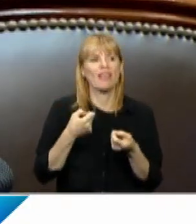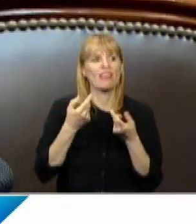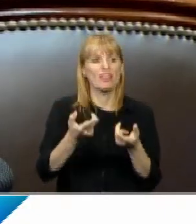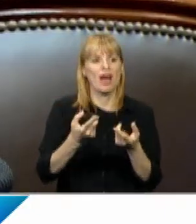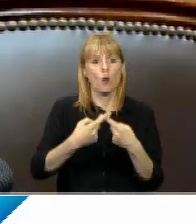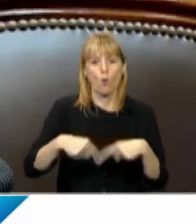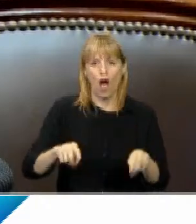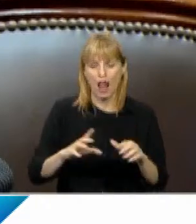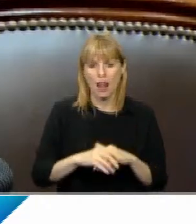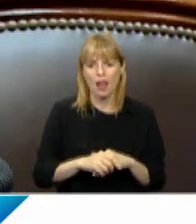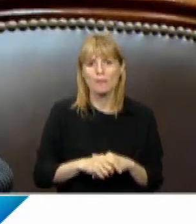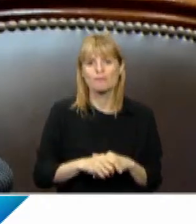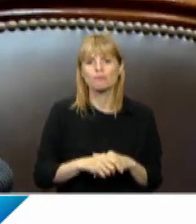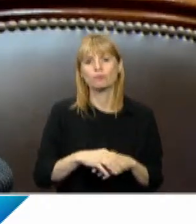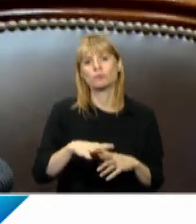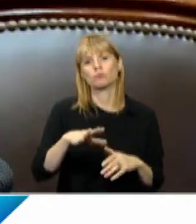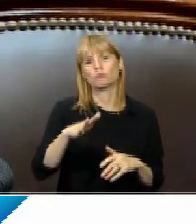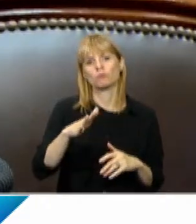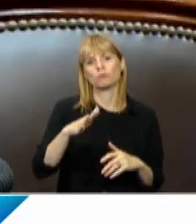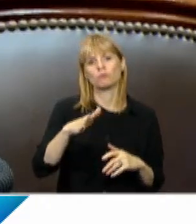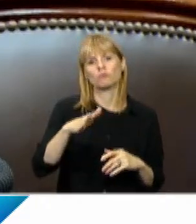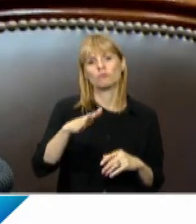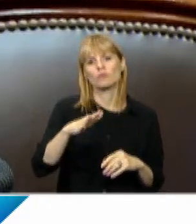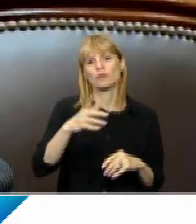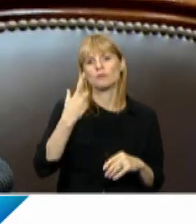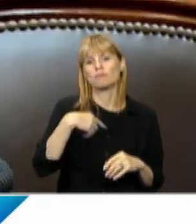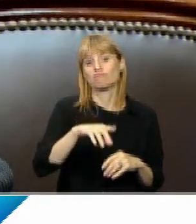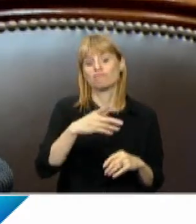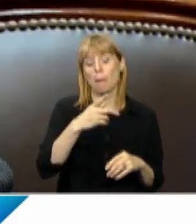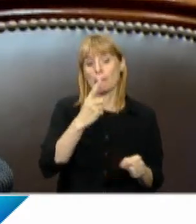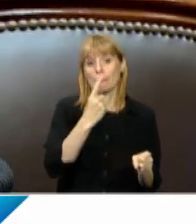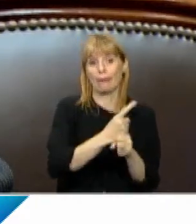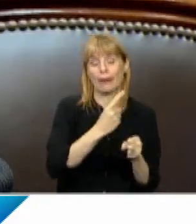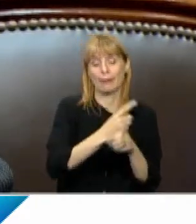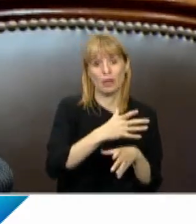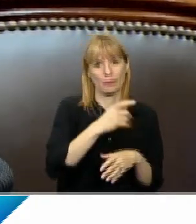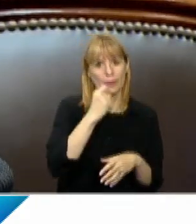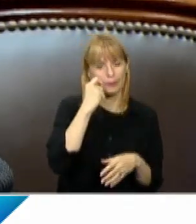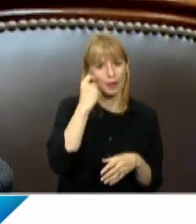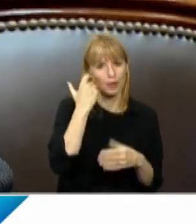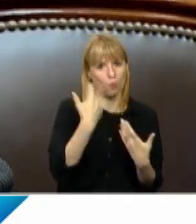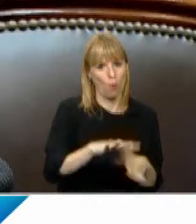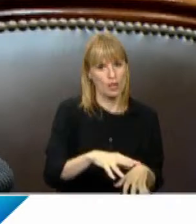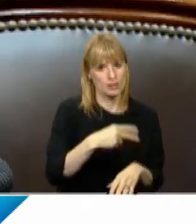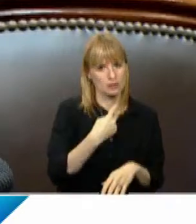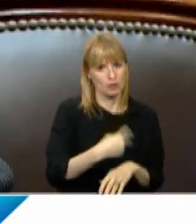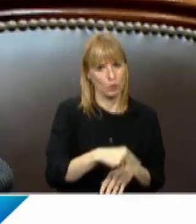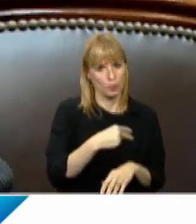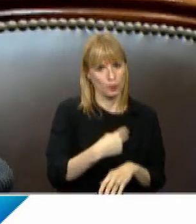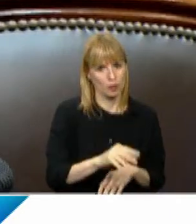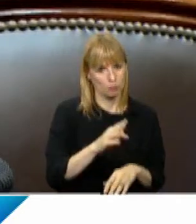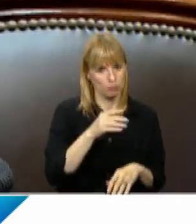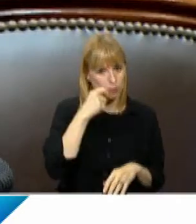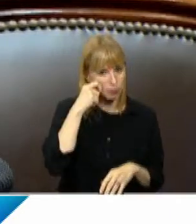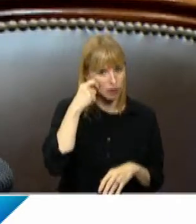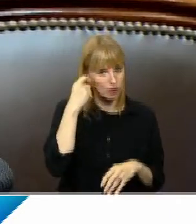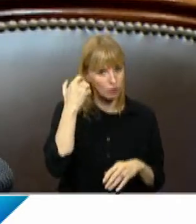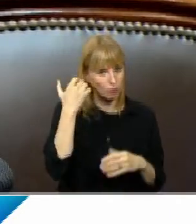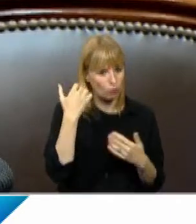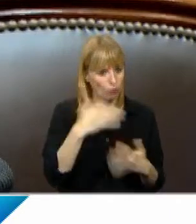este debate después de los papelones que sufrimos en noviembre? Porque además